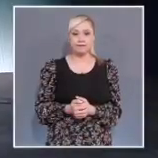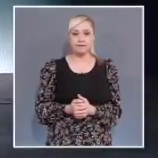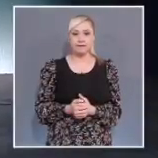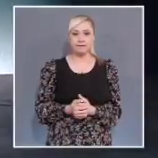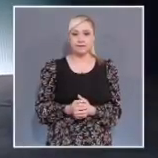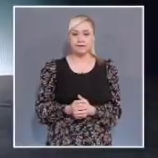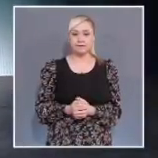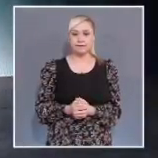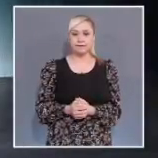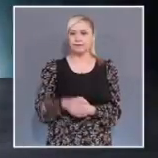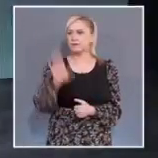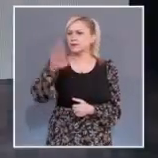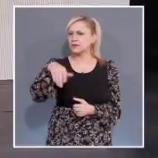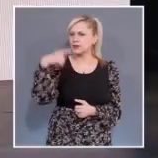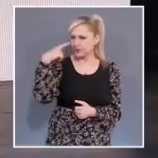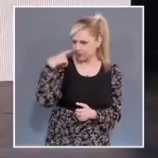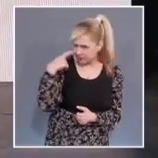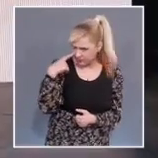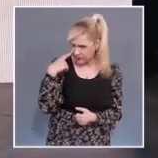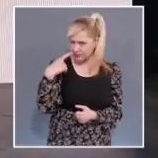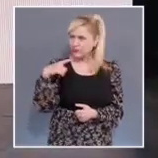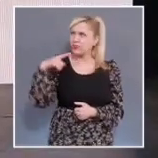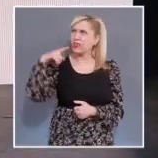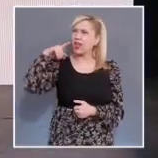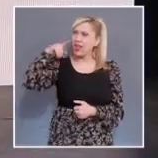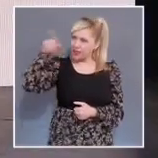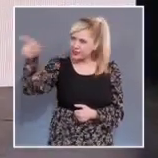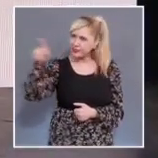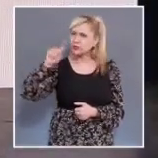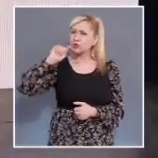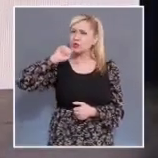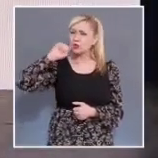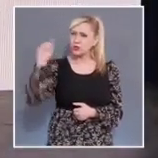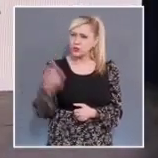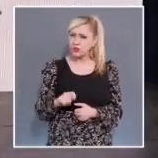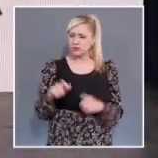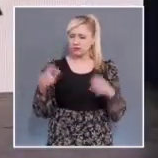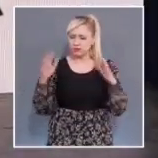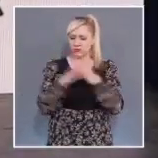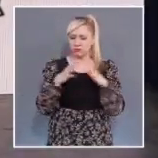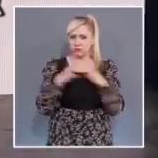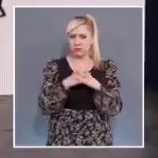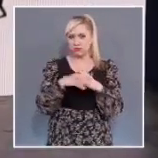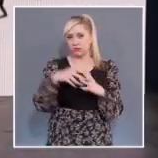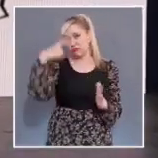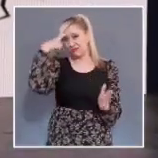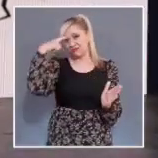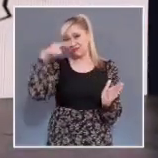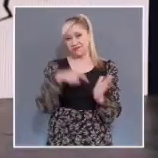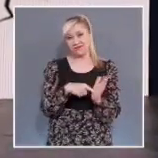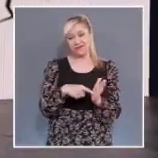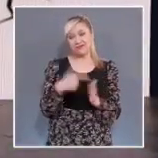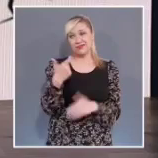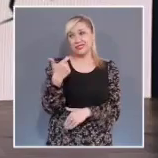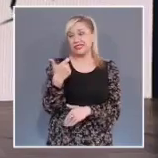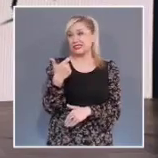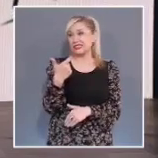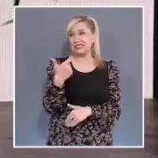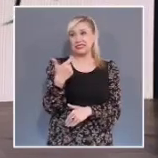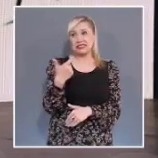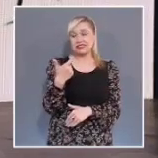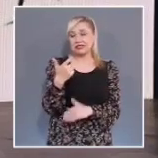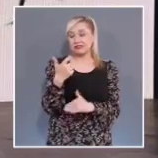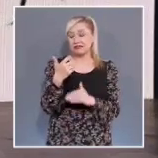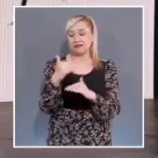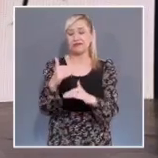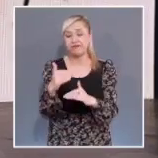Fíjese que la guerra en Ucrania provocará un estancamiento económico de casi 10 años en todo el